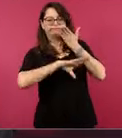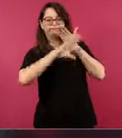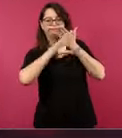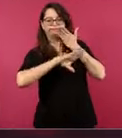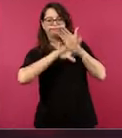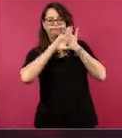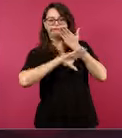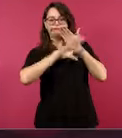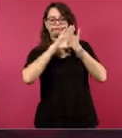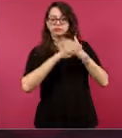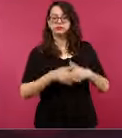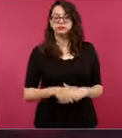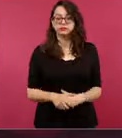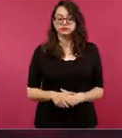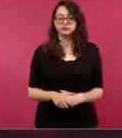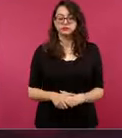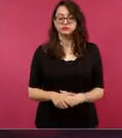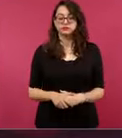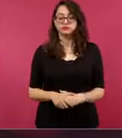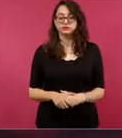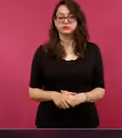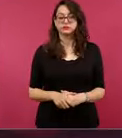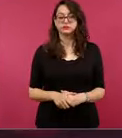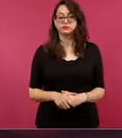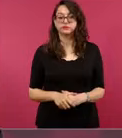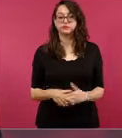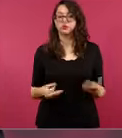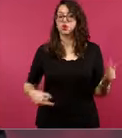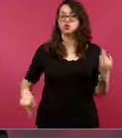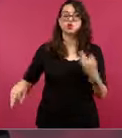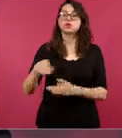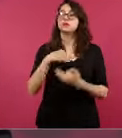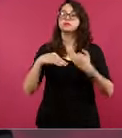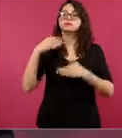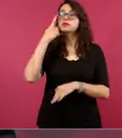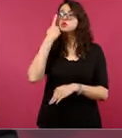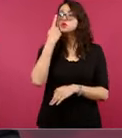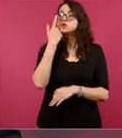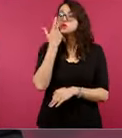y a todo el movimiento de transformación.